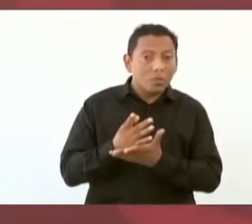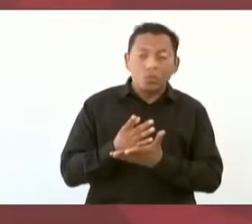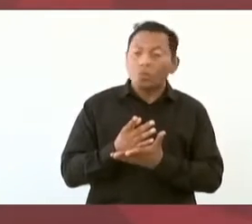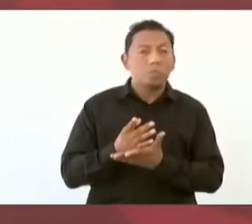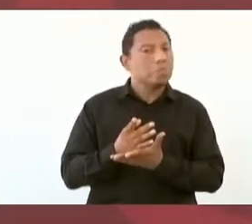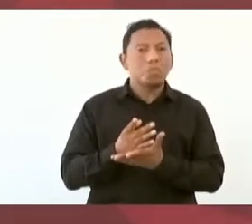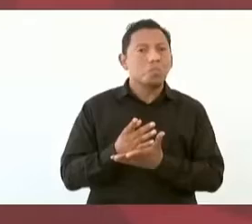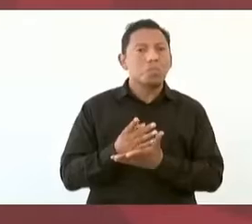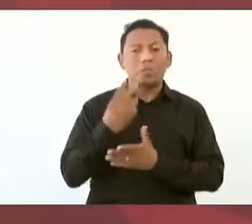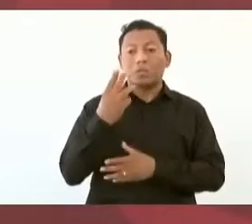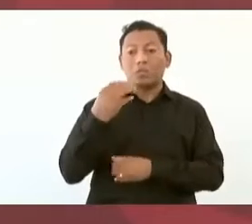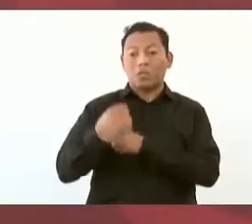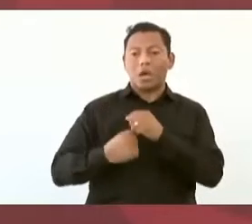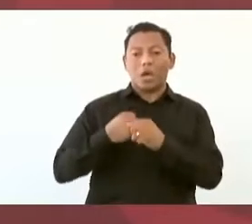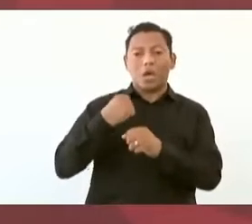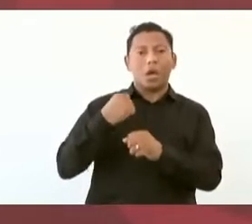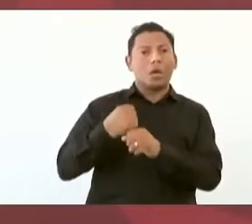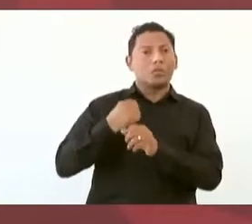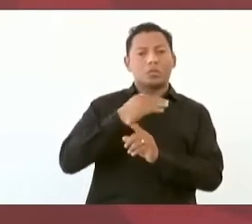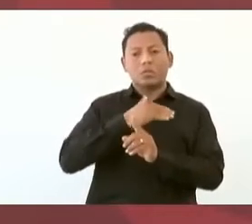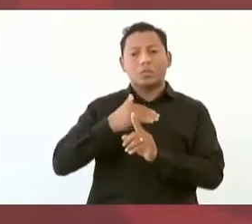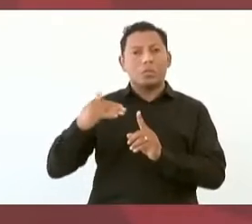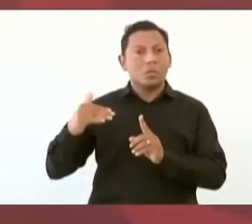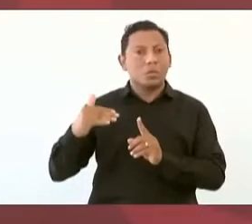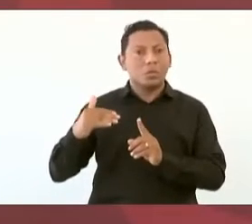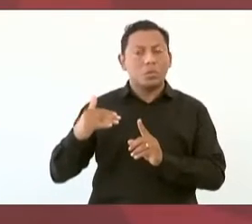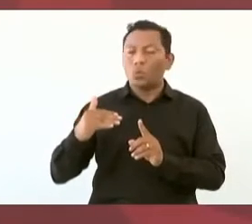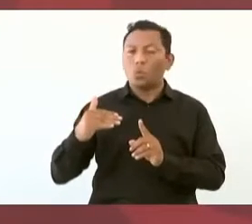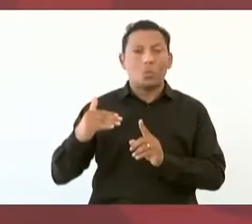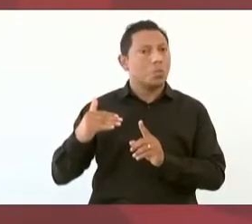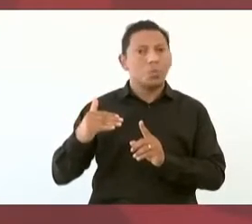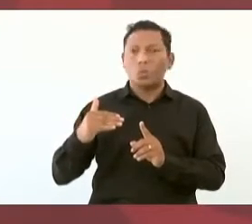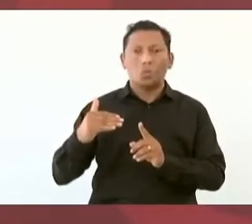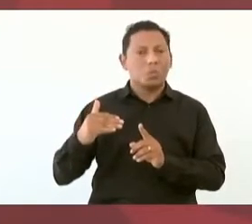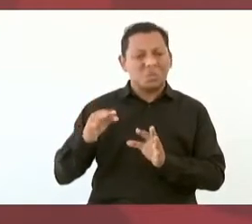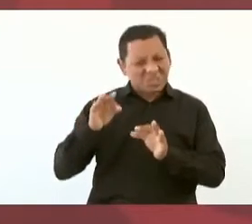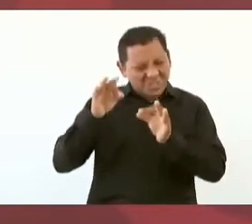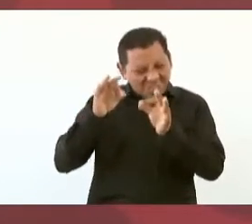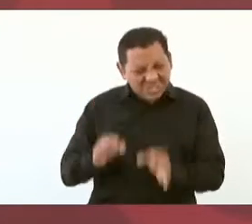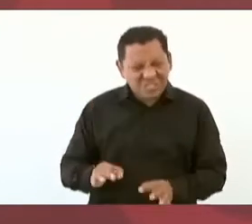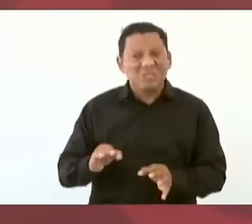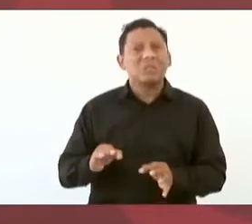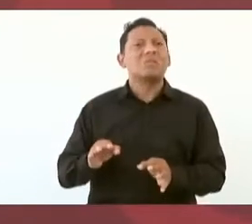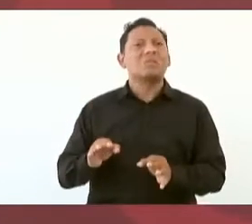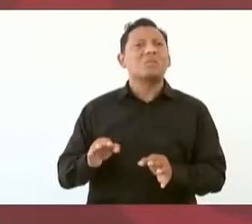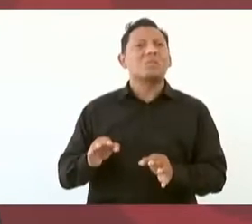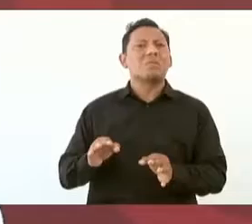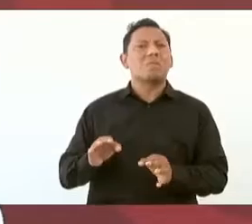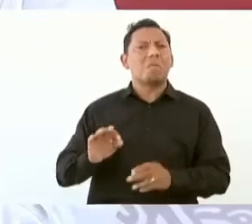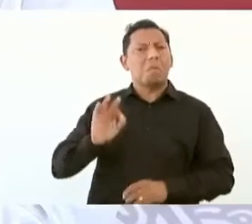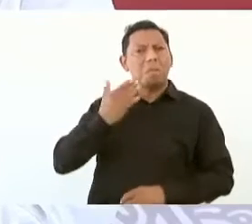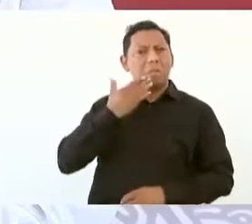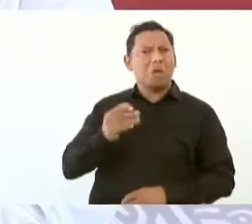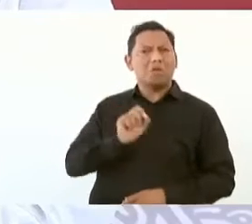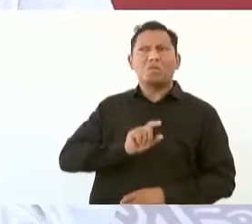ni en 3 años y medio, ni con la calidad de esta